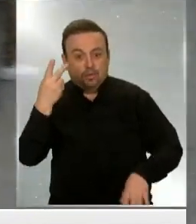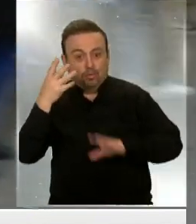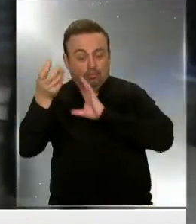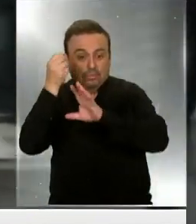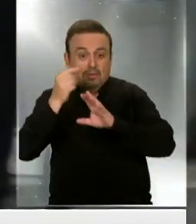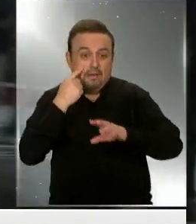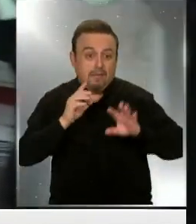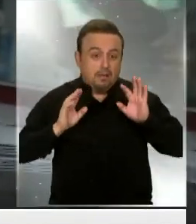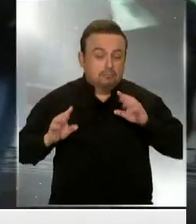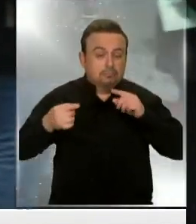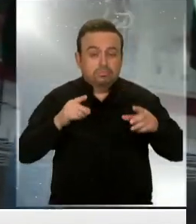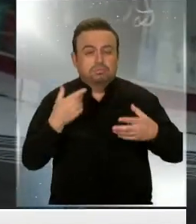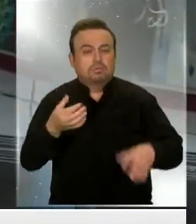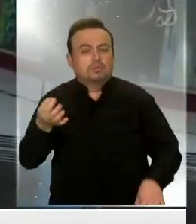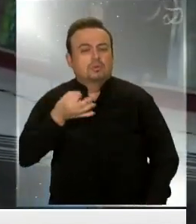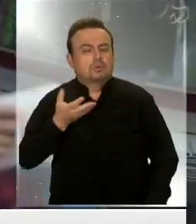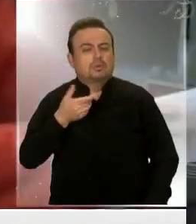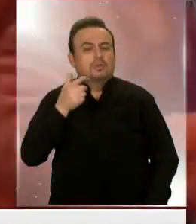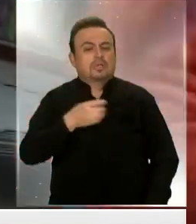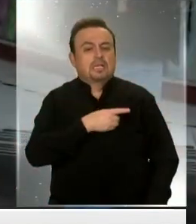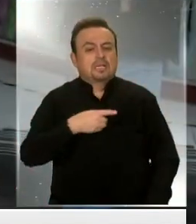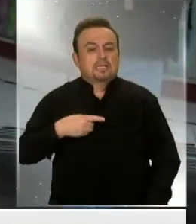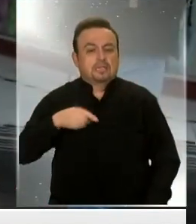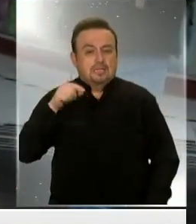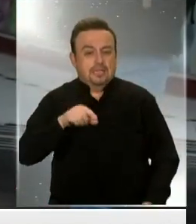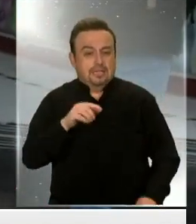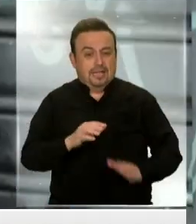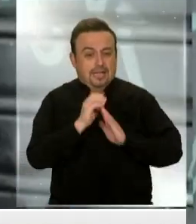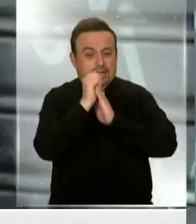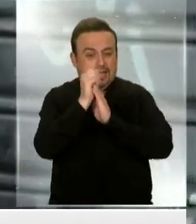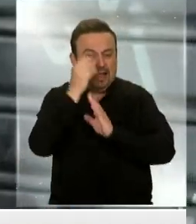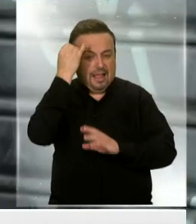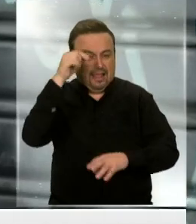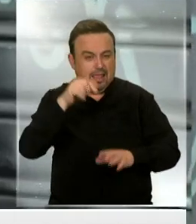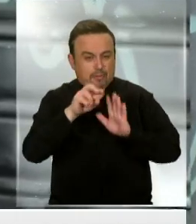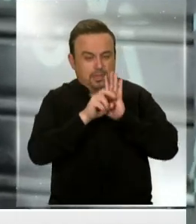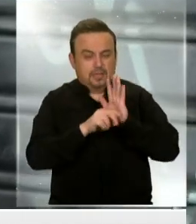pasemos a escuchar lo que nos dijeron los diputados que encabezan esta iniciativa?